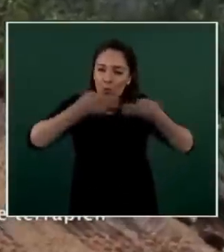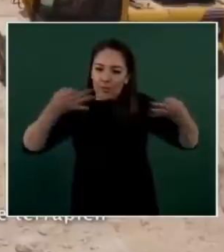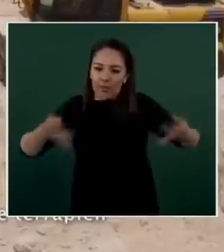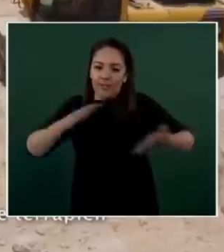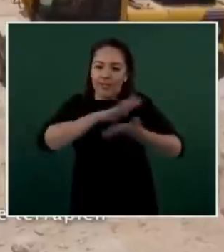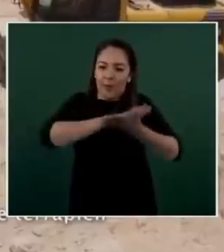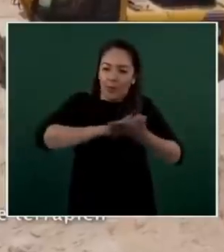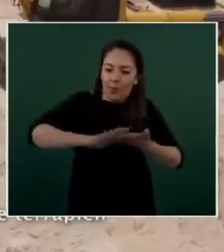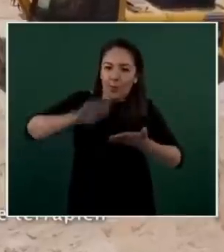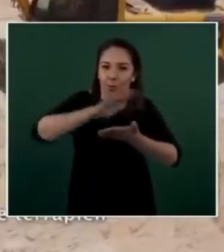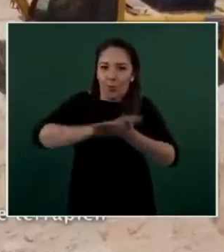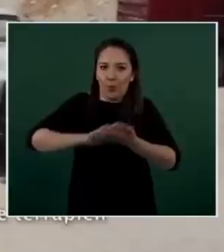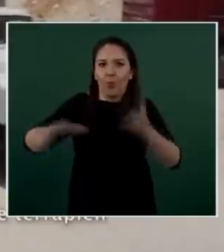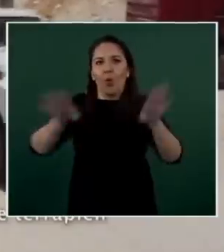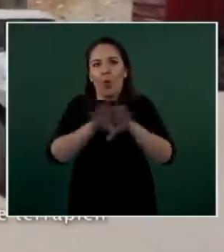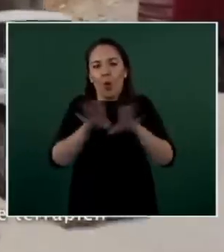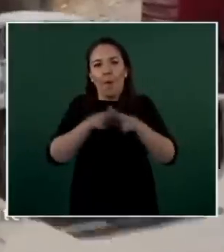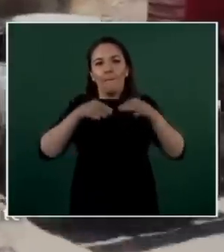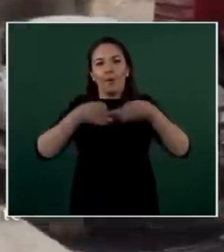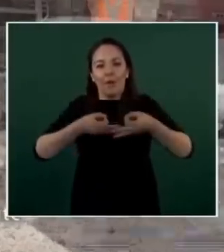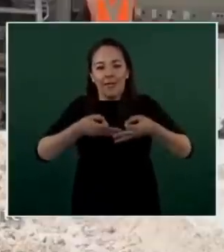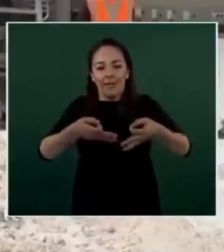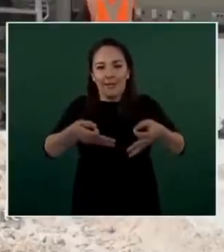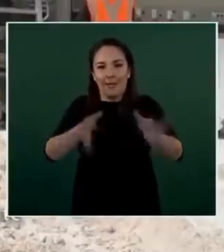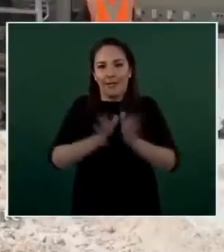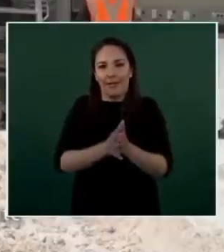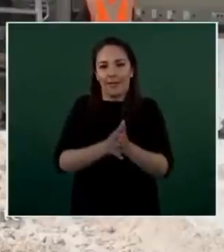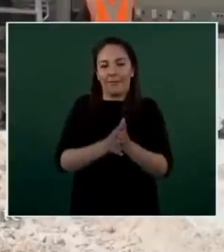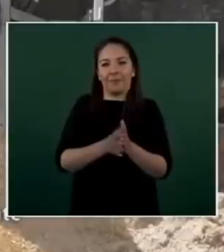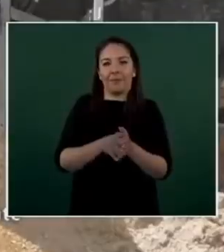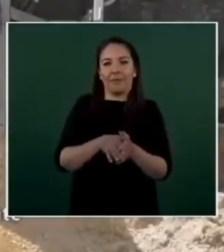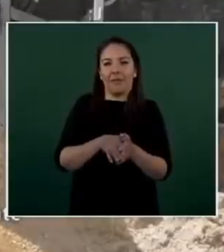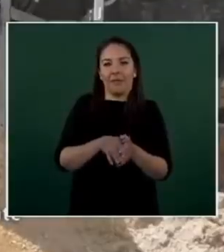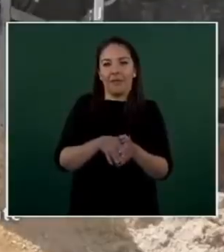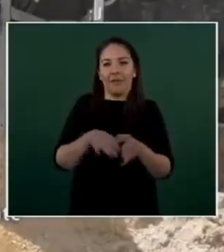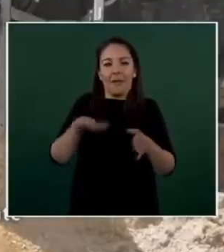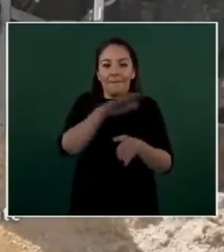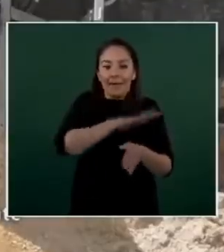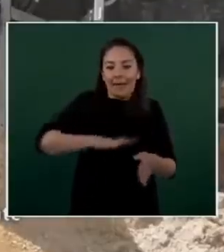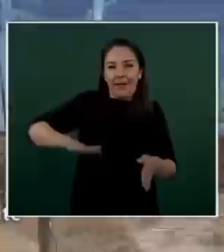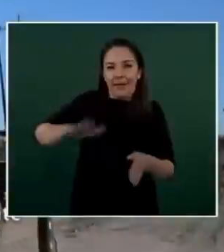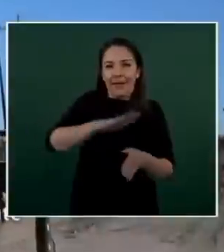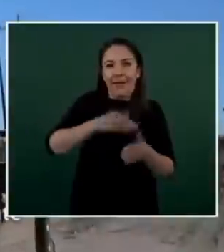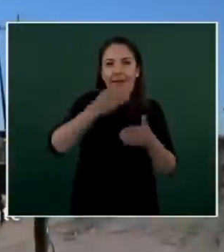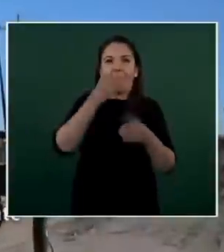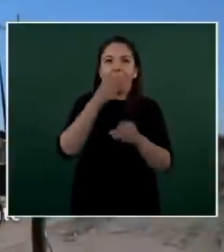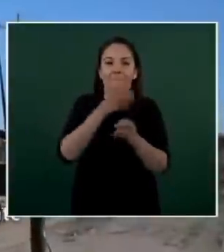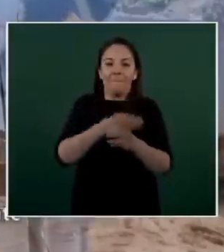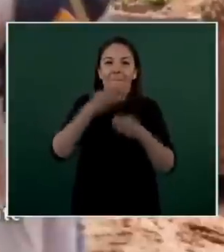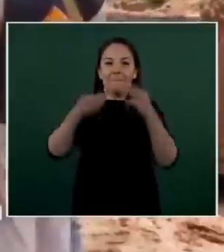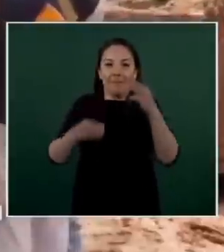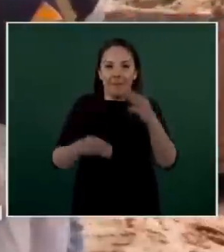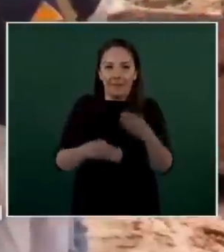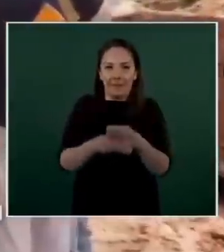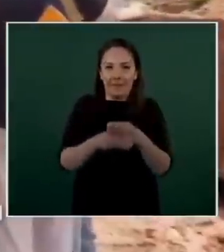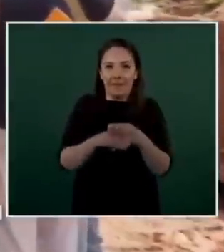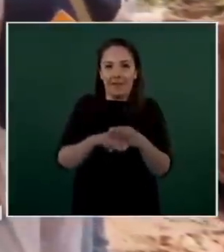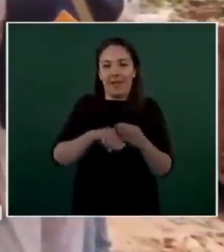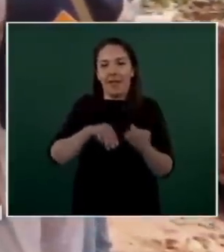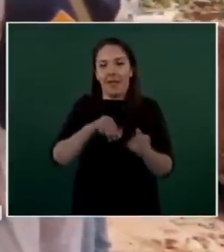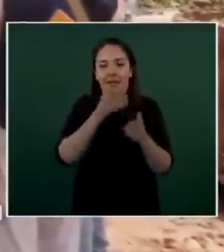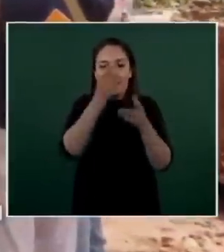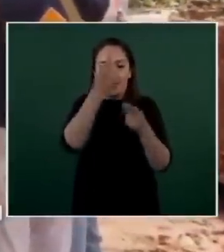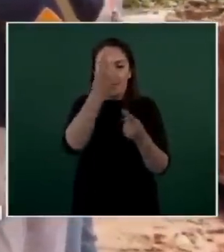material para formación de terraplén con formación y afine de la capa subrasante con material procedente del banco en el tramo 1